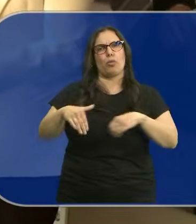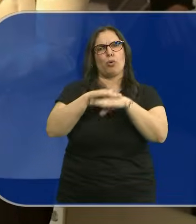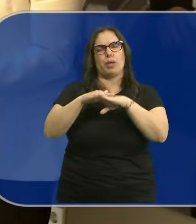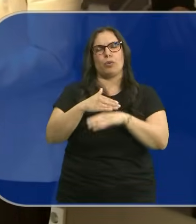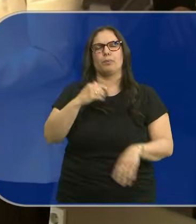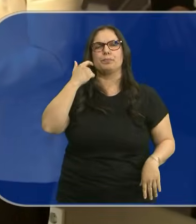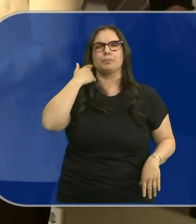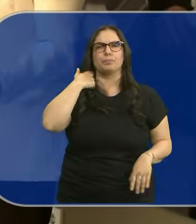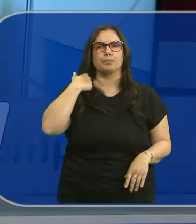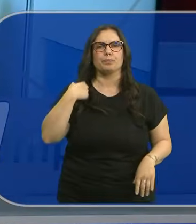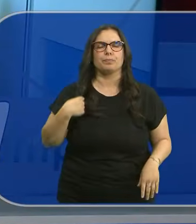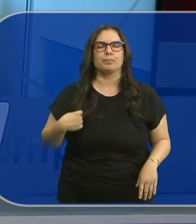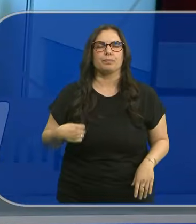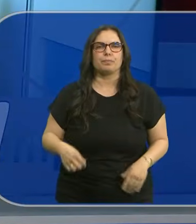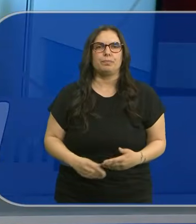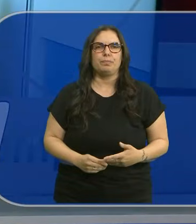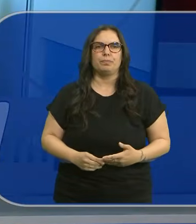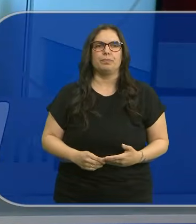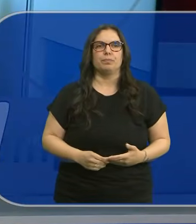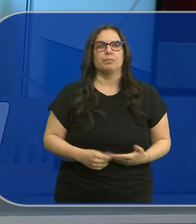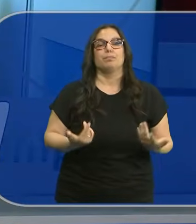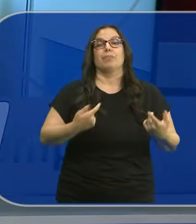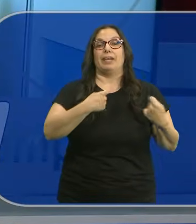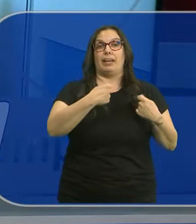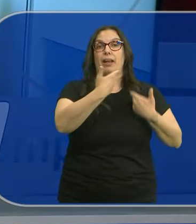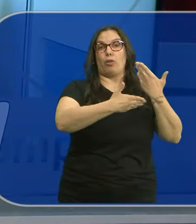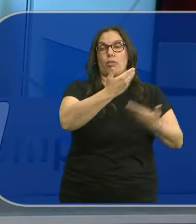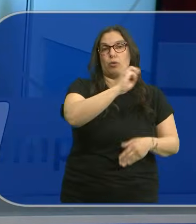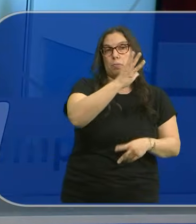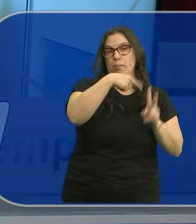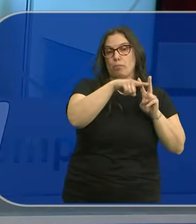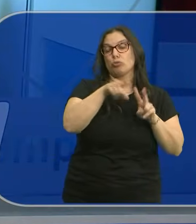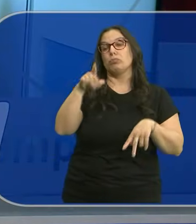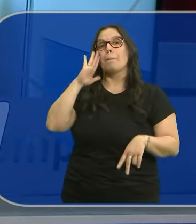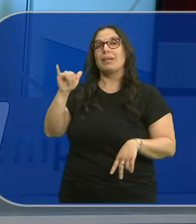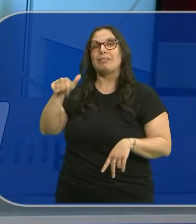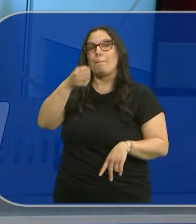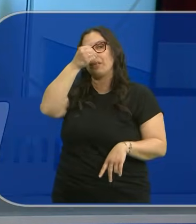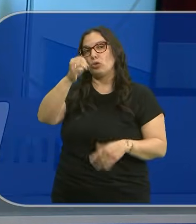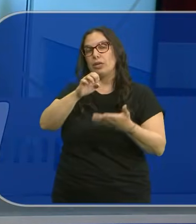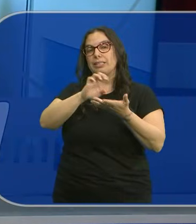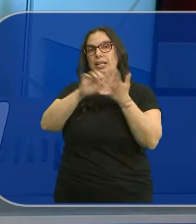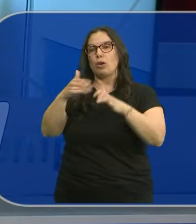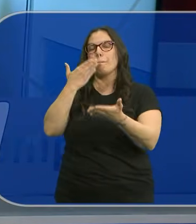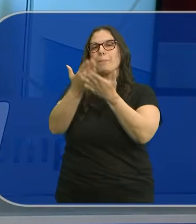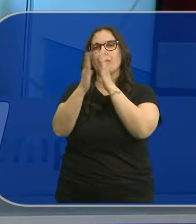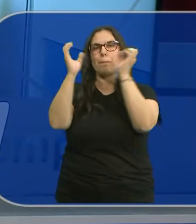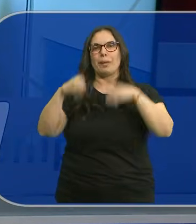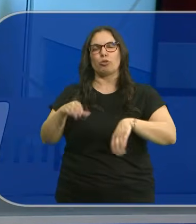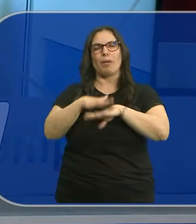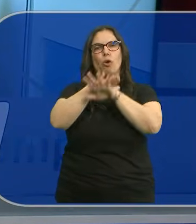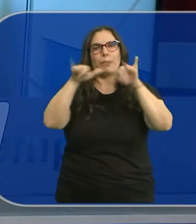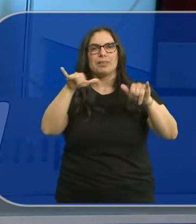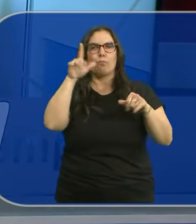gobierno. Y mientras se desarrollan las negociaciones entre populares y Vox, el PSOE de Castilla y León pide un pacto para solventar lo que